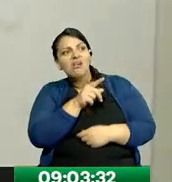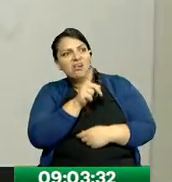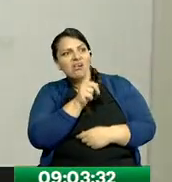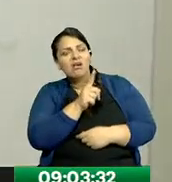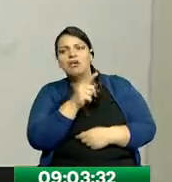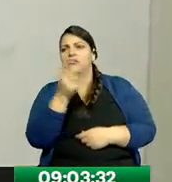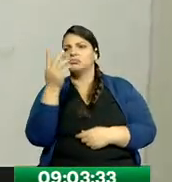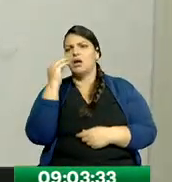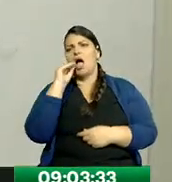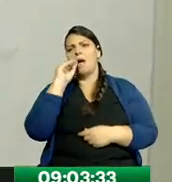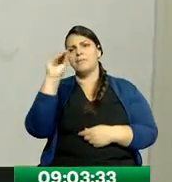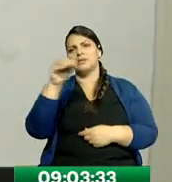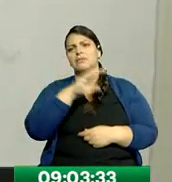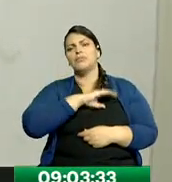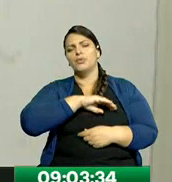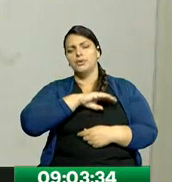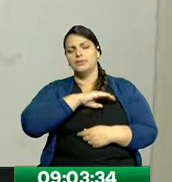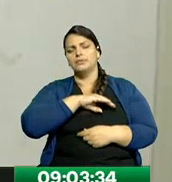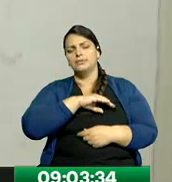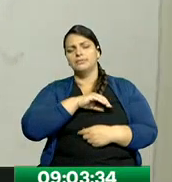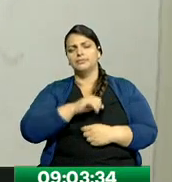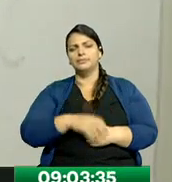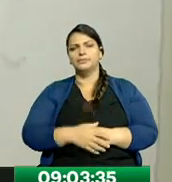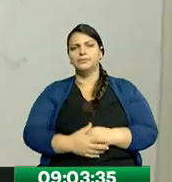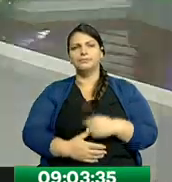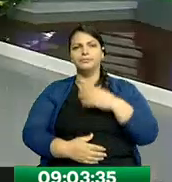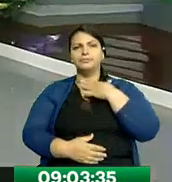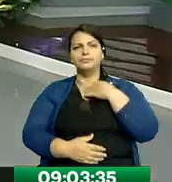mismo. Informó Carlos Julio Gurumendi.